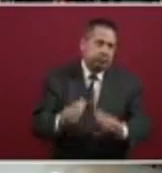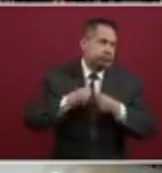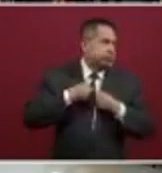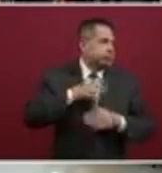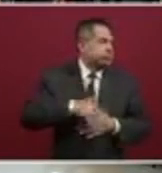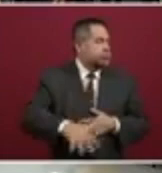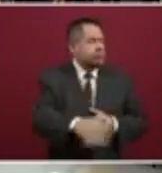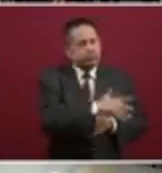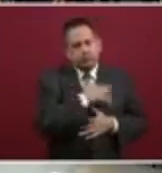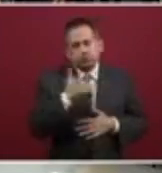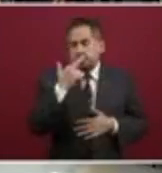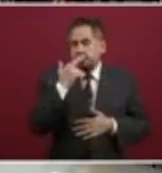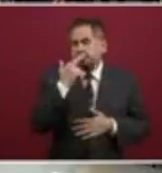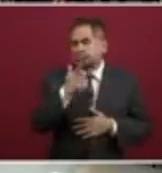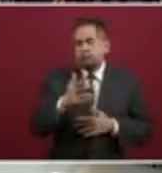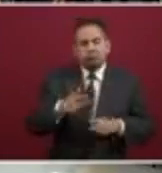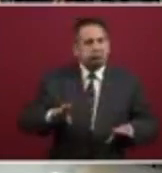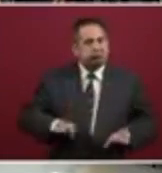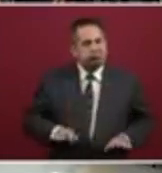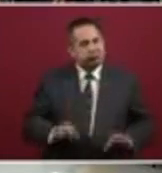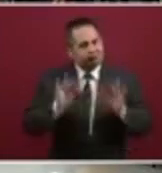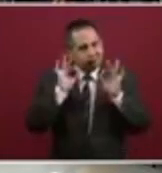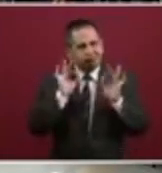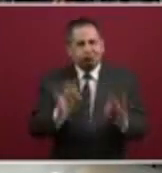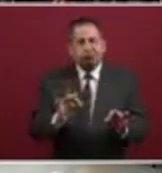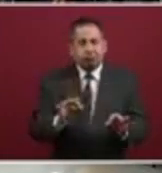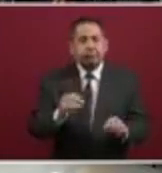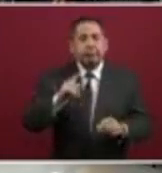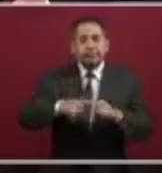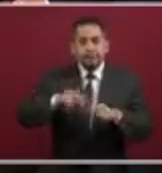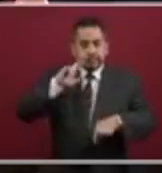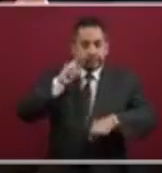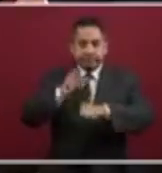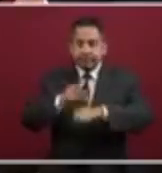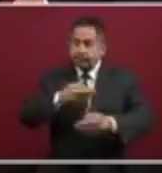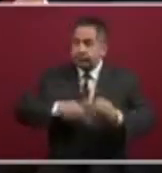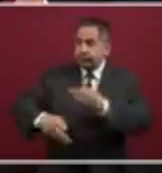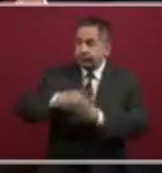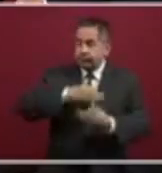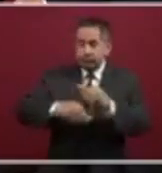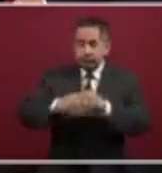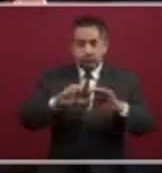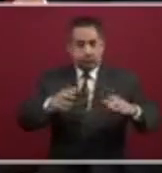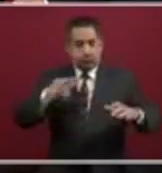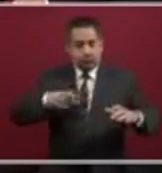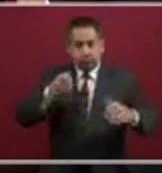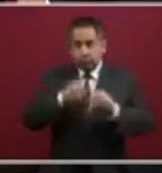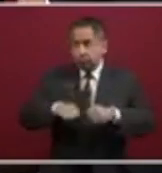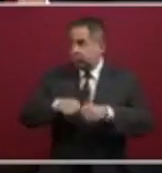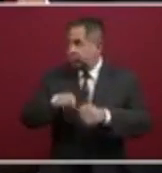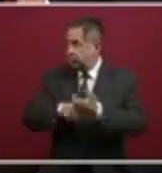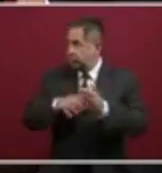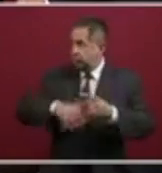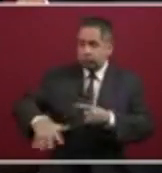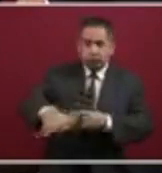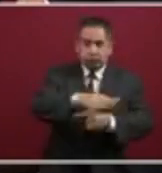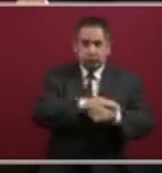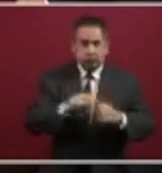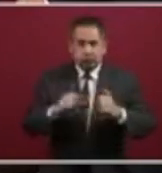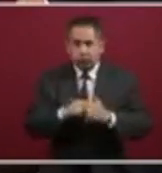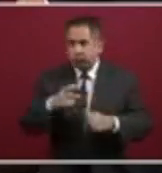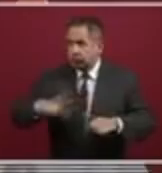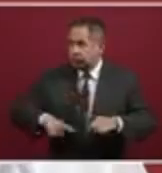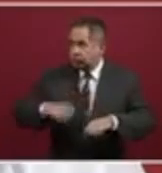los mexicanos debe significar corresponsabilidad para toda la sociedad mexicana y sus